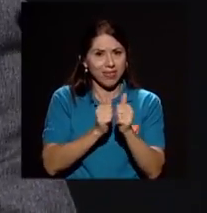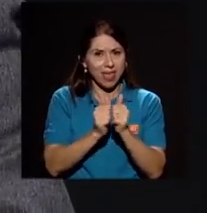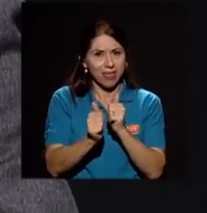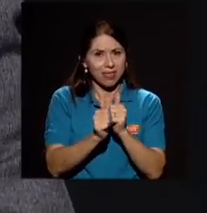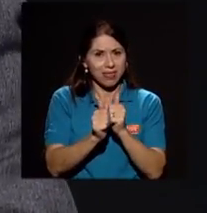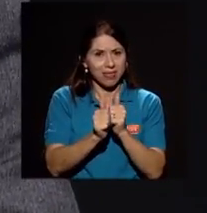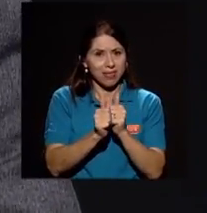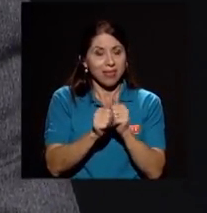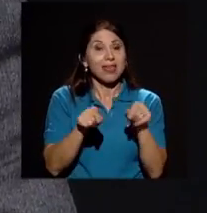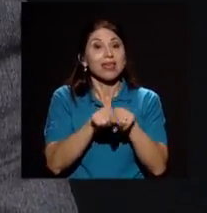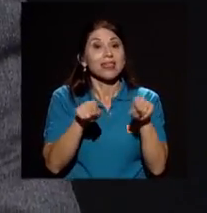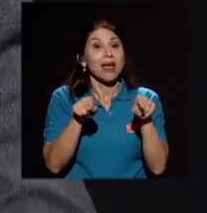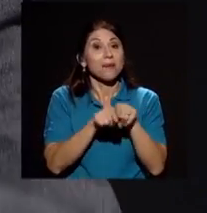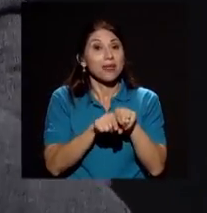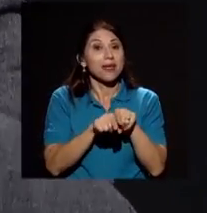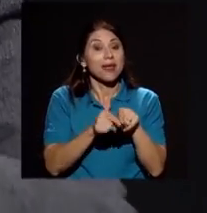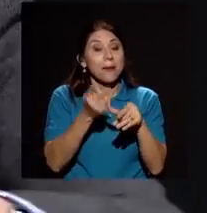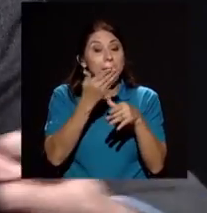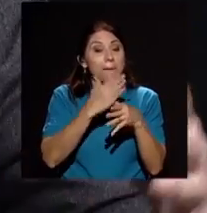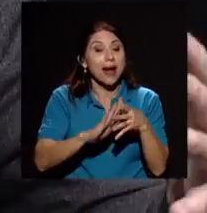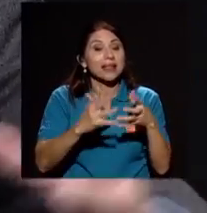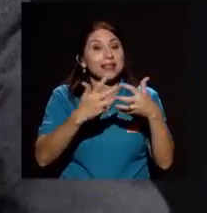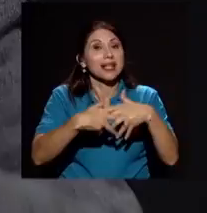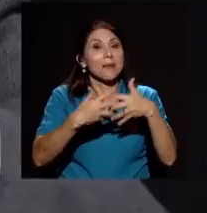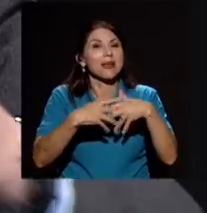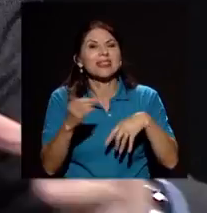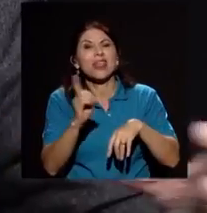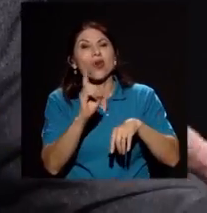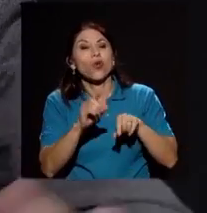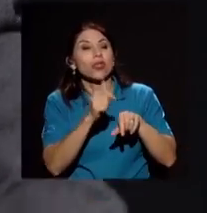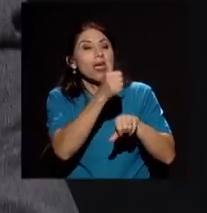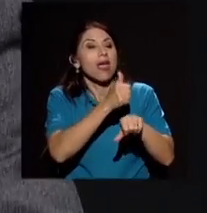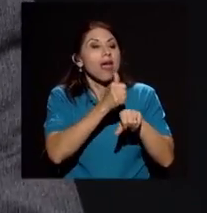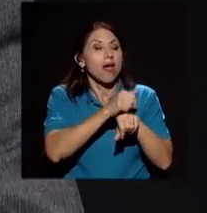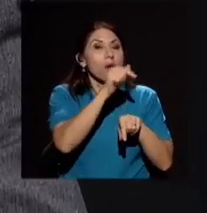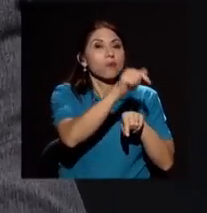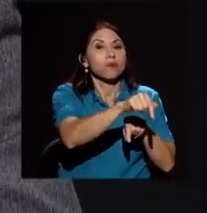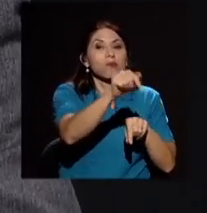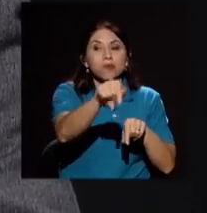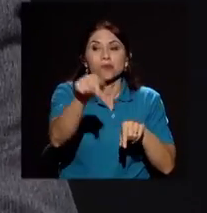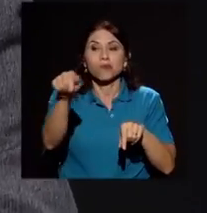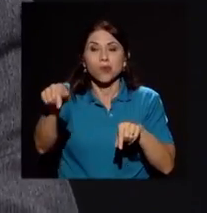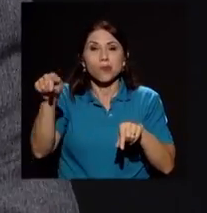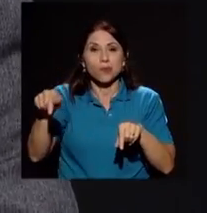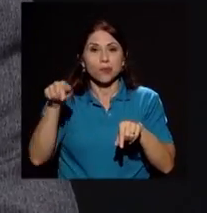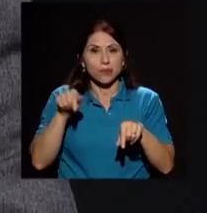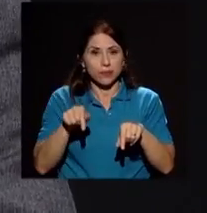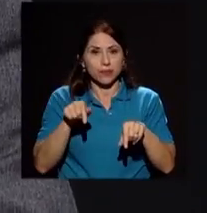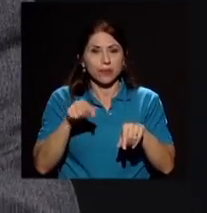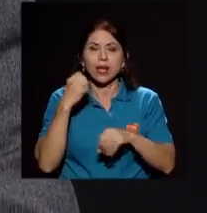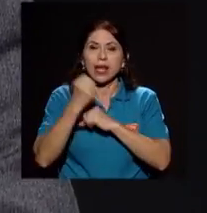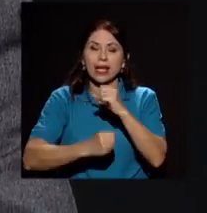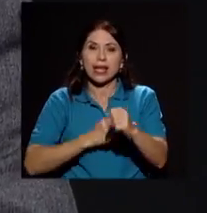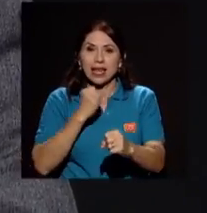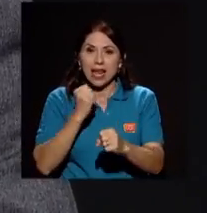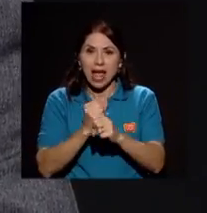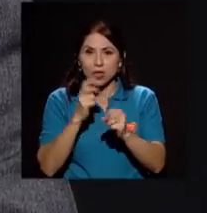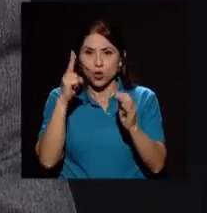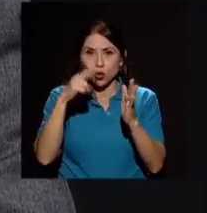parte de la empresa en su bloque en su cadena valor los diferentes eslabones y decide en el año